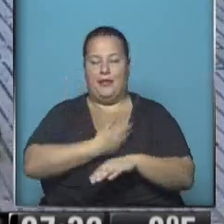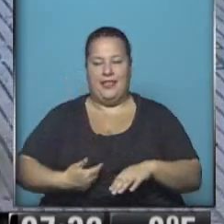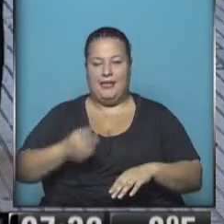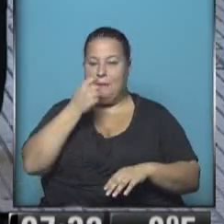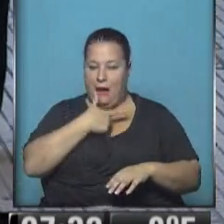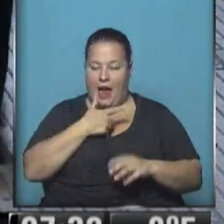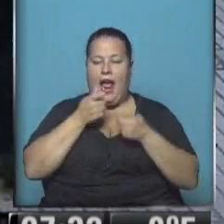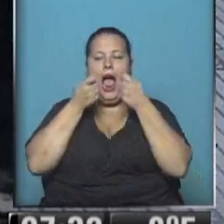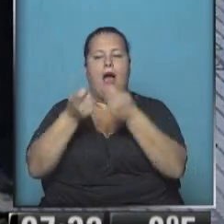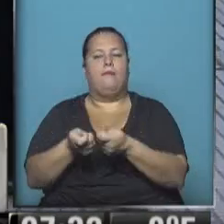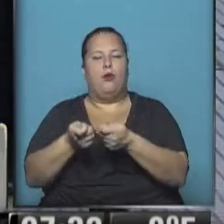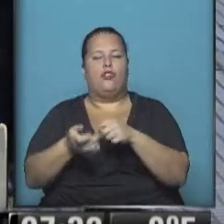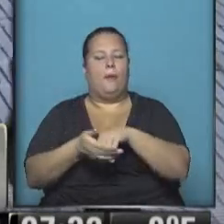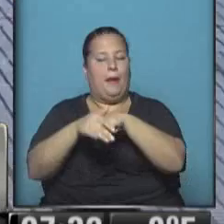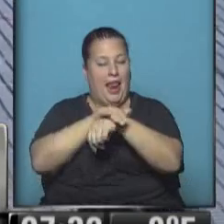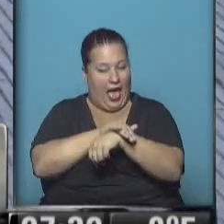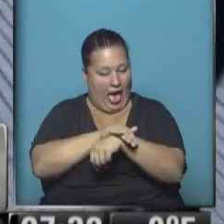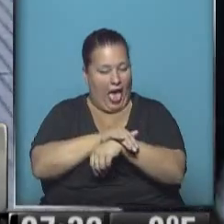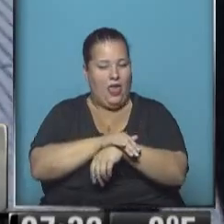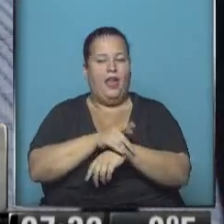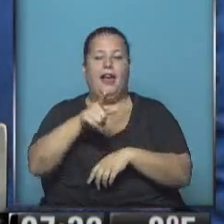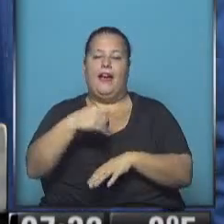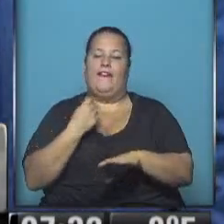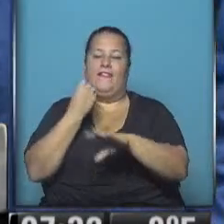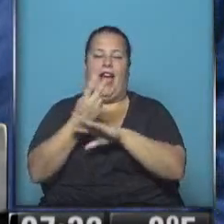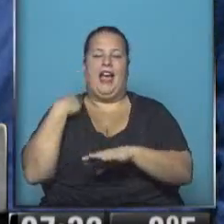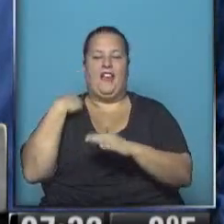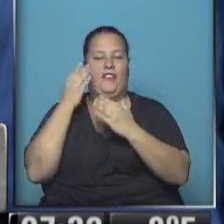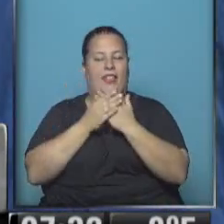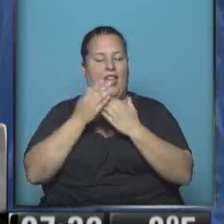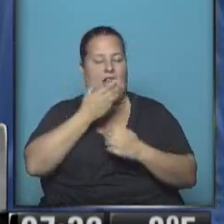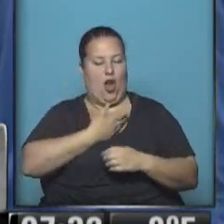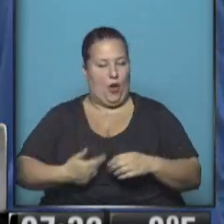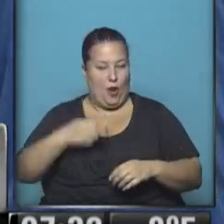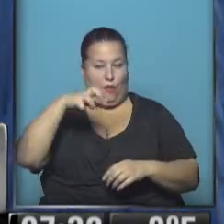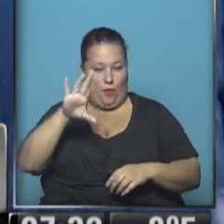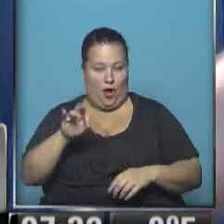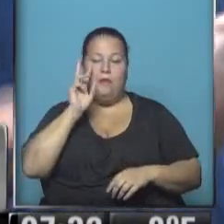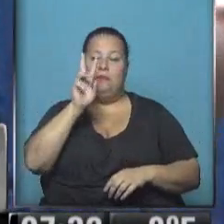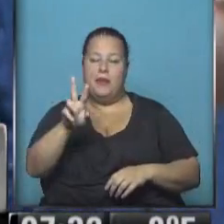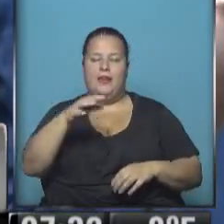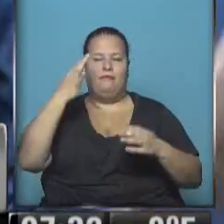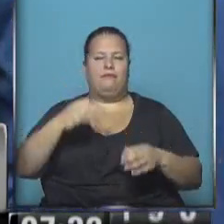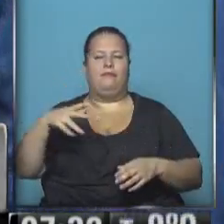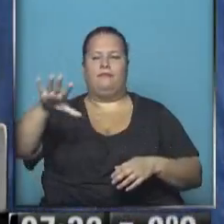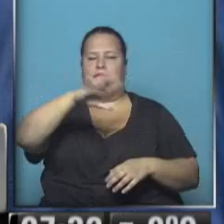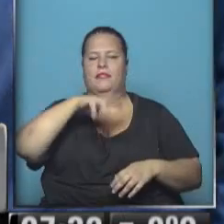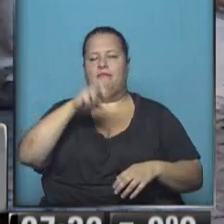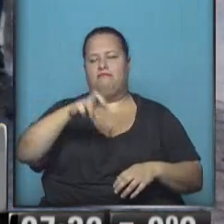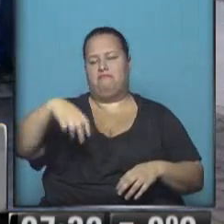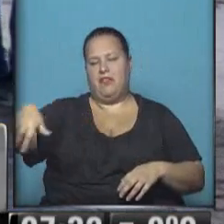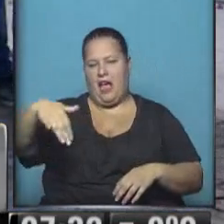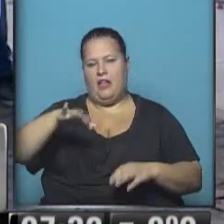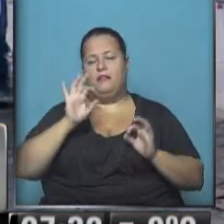Macri, acompañó a Rodríguez Larreta, quien es candidato a jefe de gobierno por el PRO. Ahí lo vemos en pleno recorrido por las calles. Y